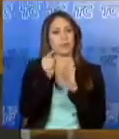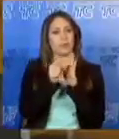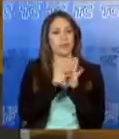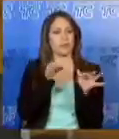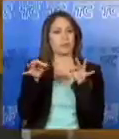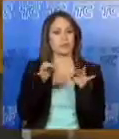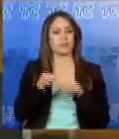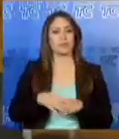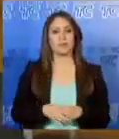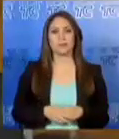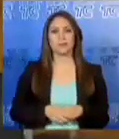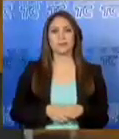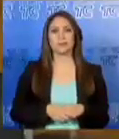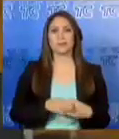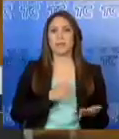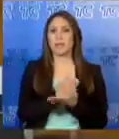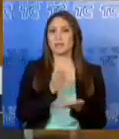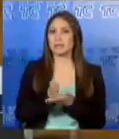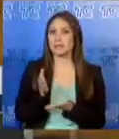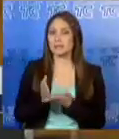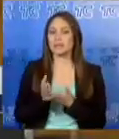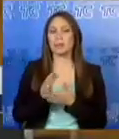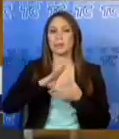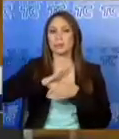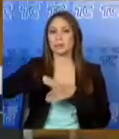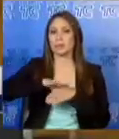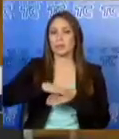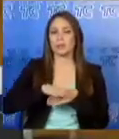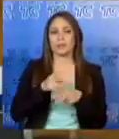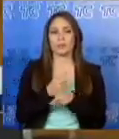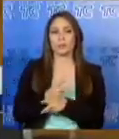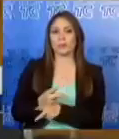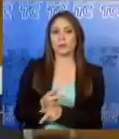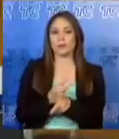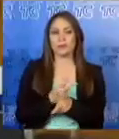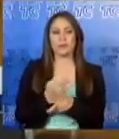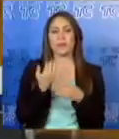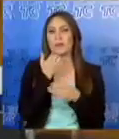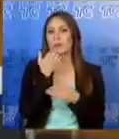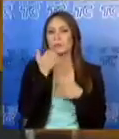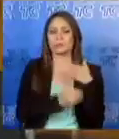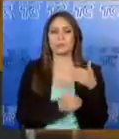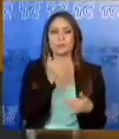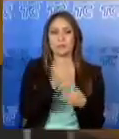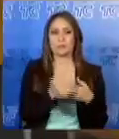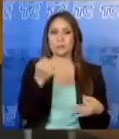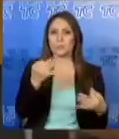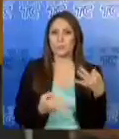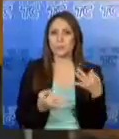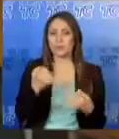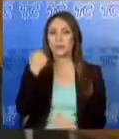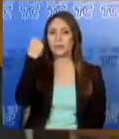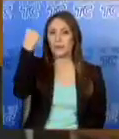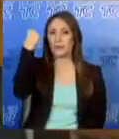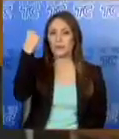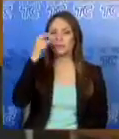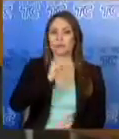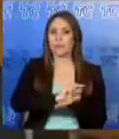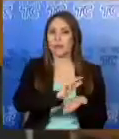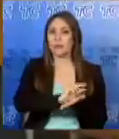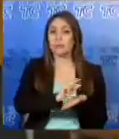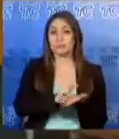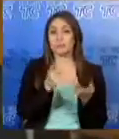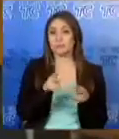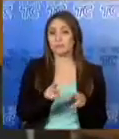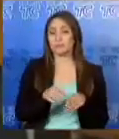acceso a todos los servicios consulares, a la protección en cualquier proceso judicial, al derecho al crédito, por ejemplo,